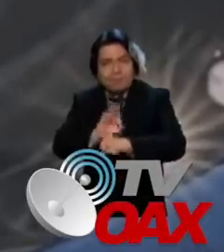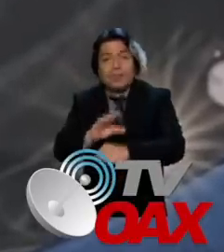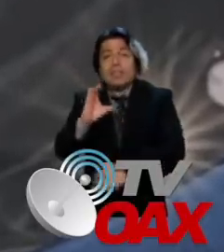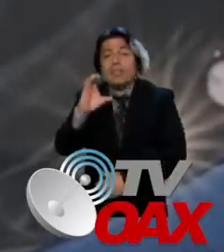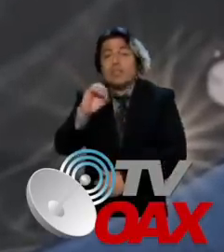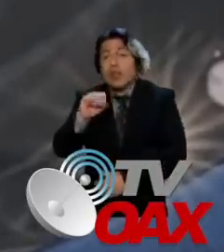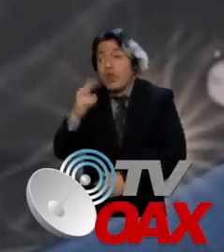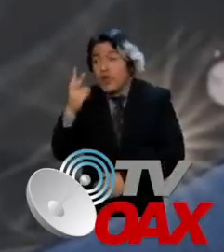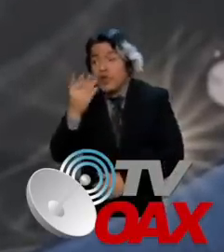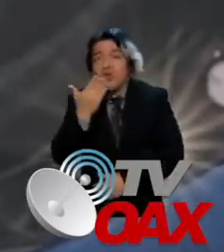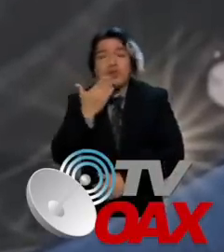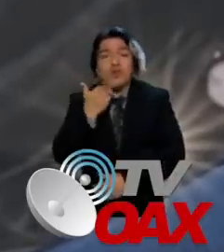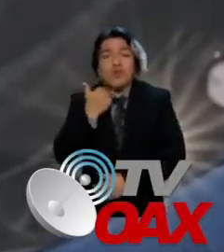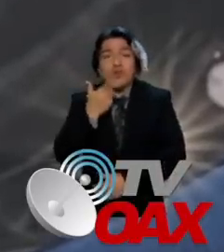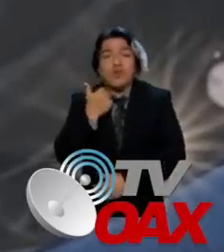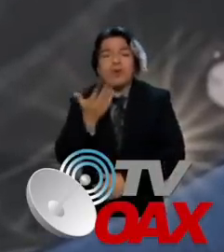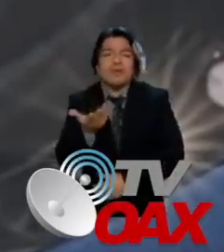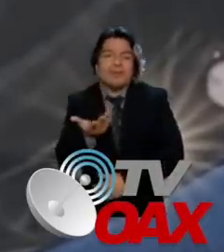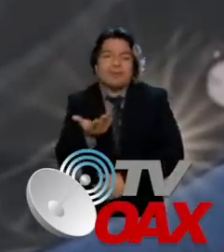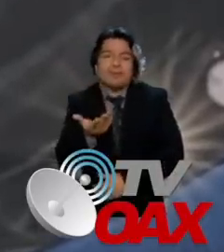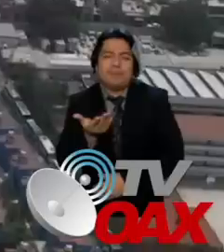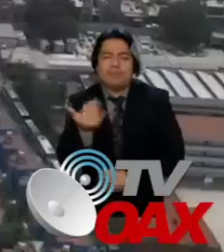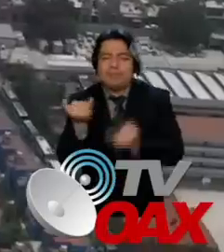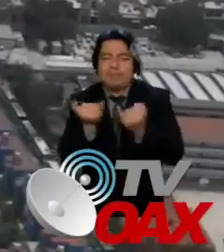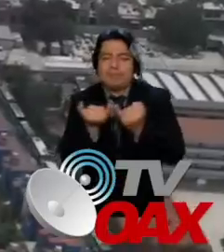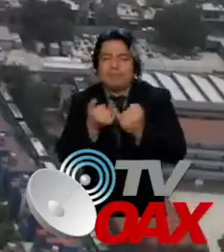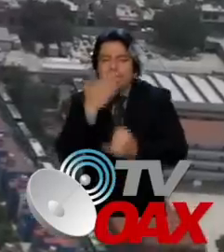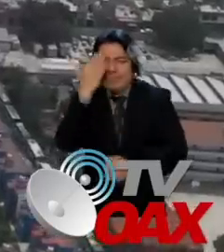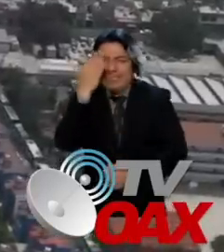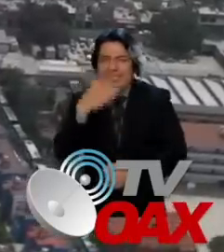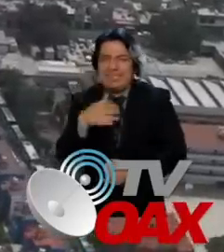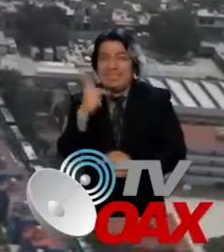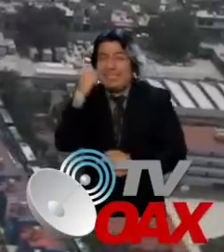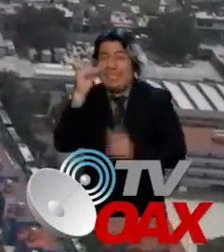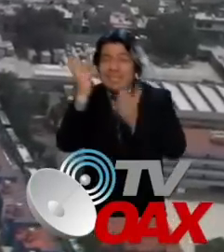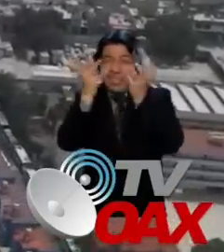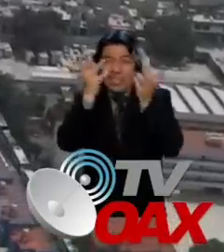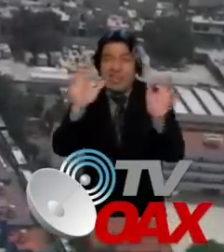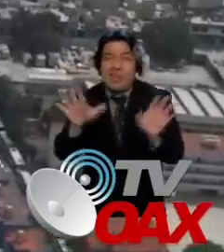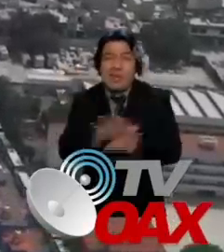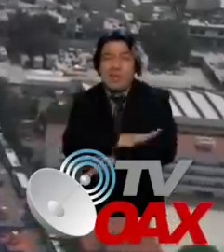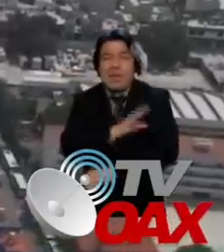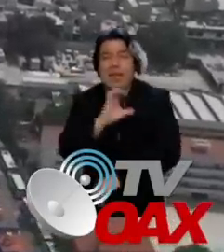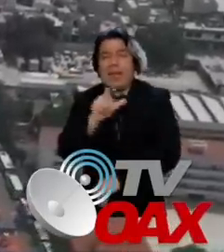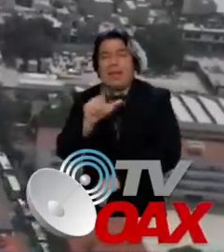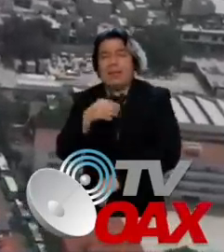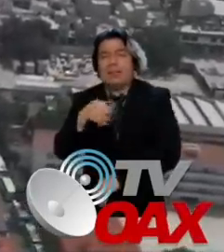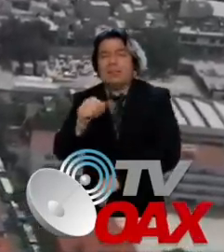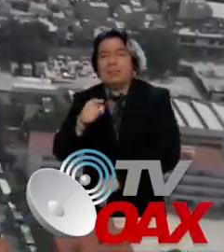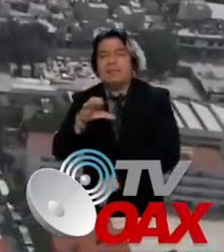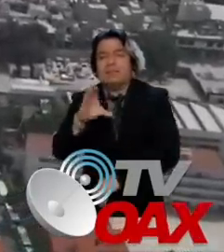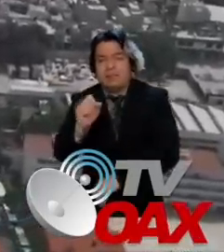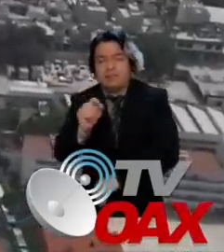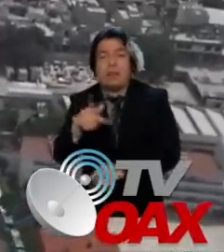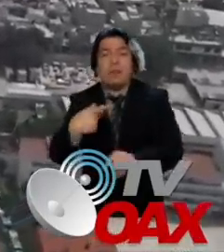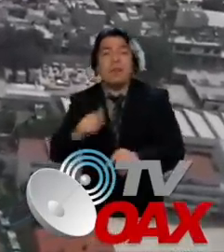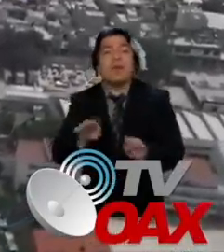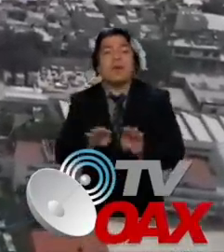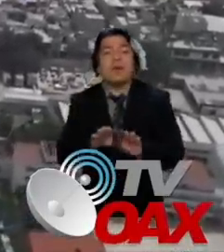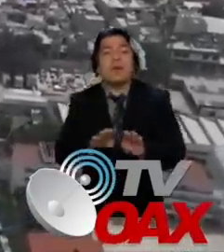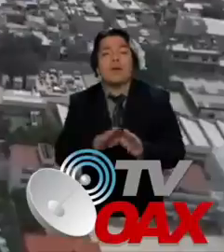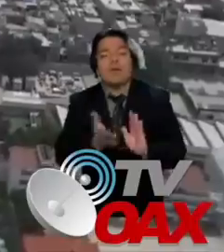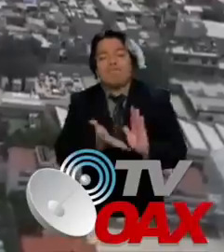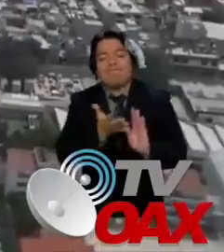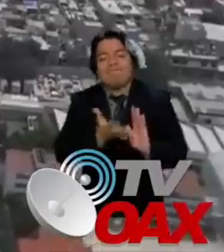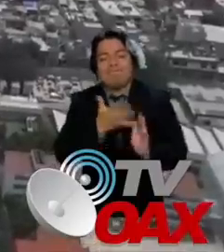emisiones, emisiones también que provocan el cambio climático, pero además son obras de justicia social